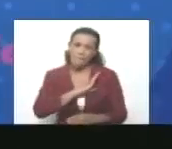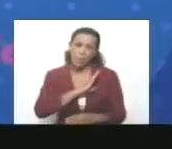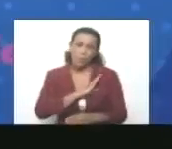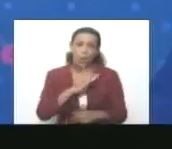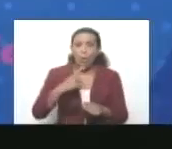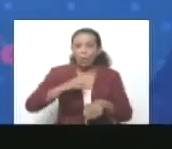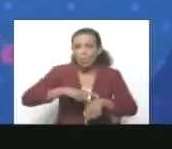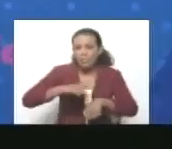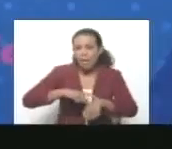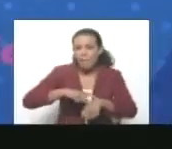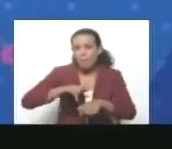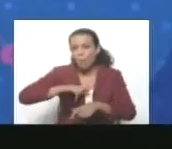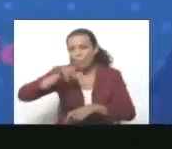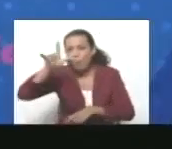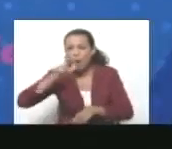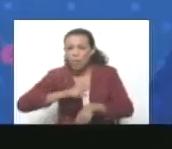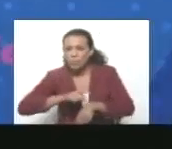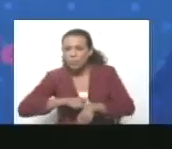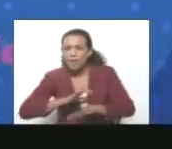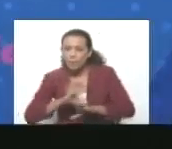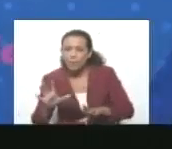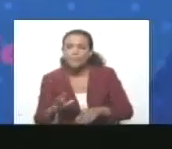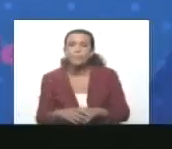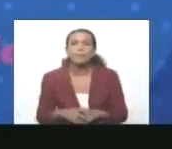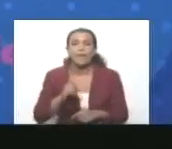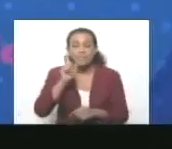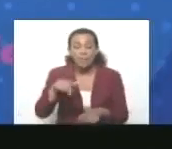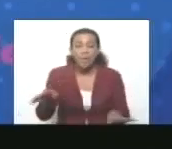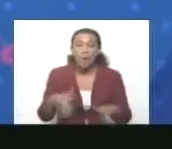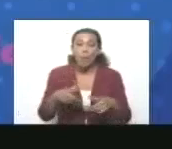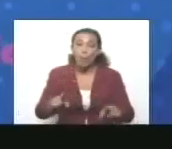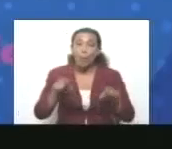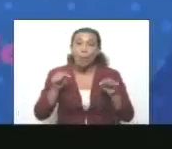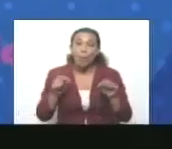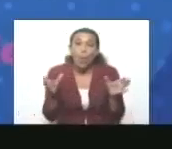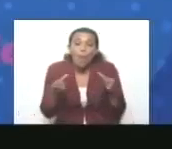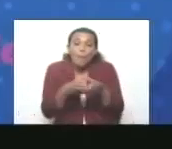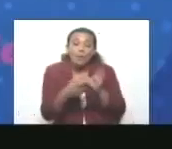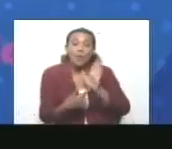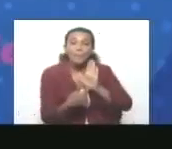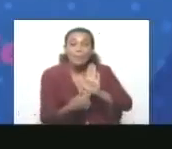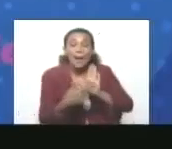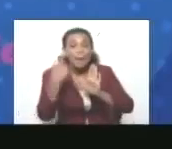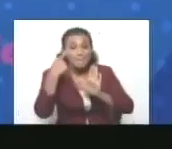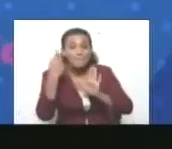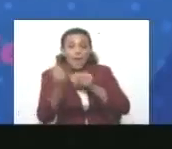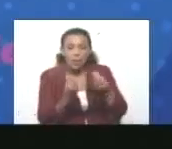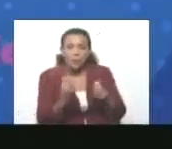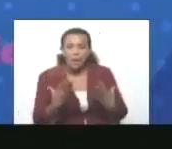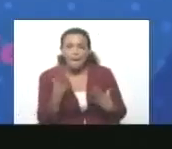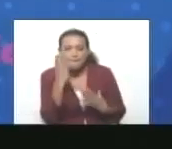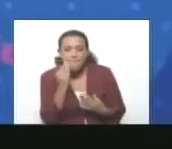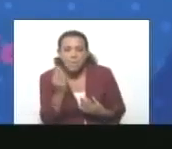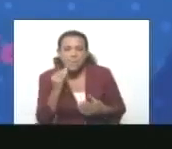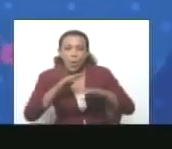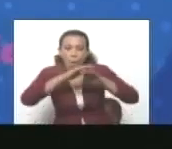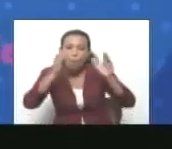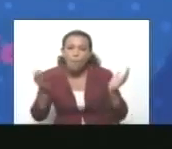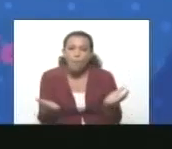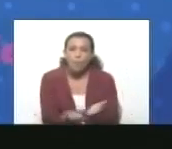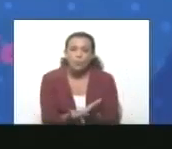vuelos y lo están acompañando acá. Correcto. Igual pasa con el coro que está acá, es una pequeña representación de lo que fue el coro mundial,